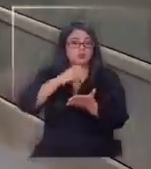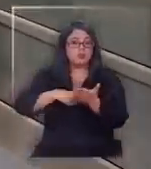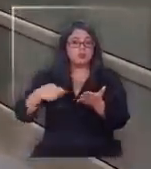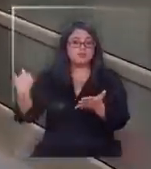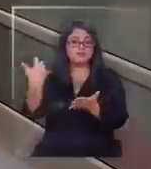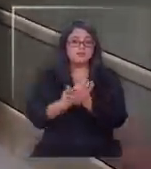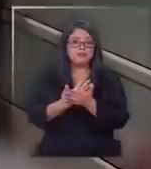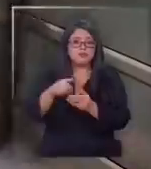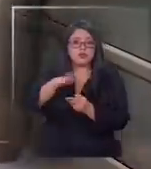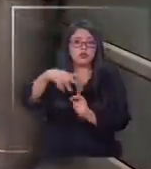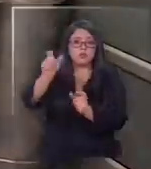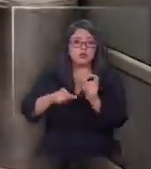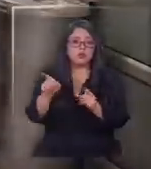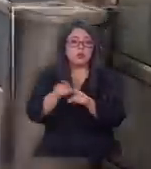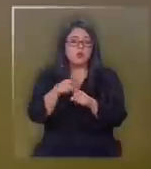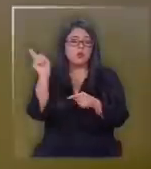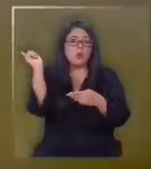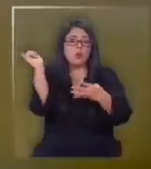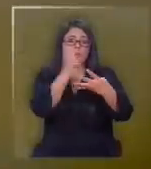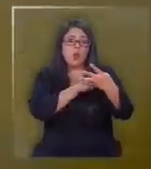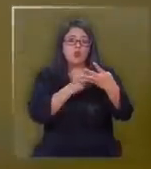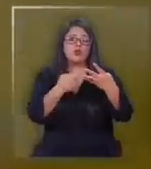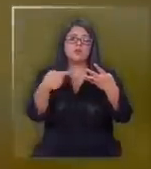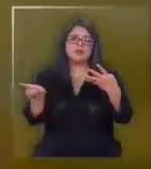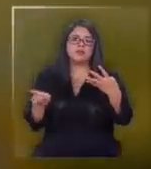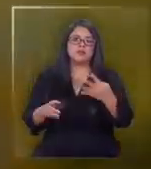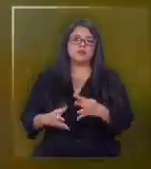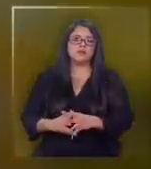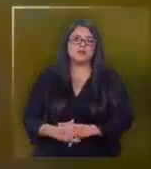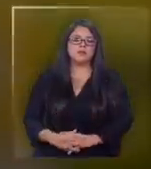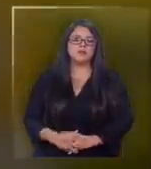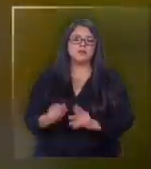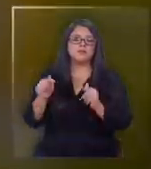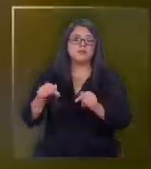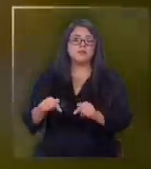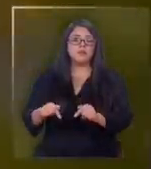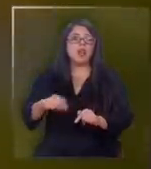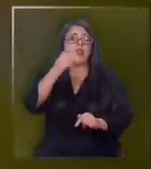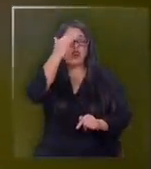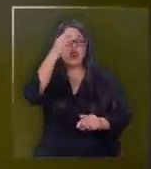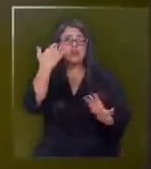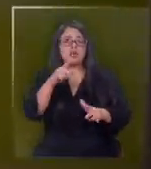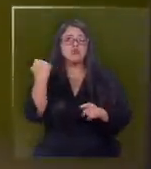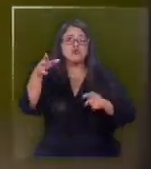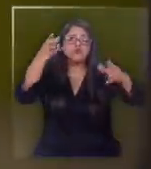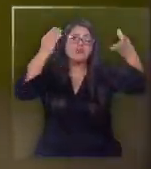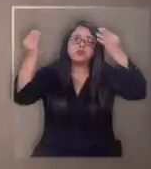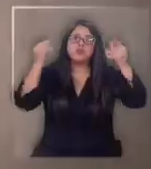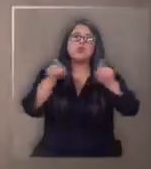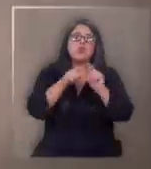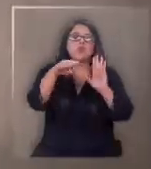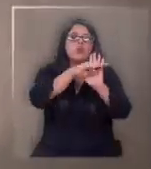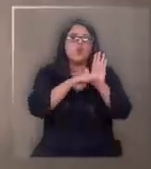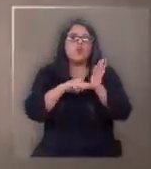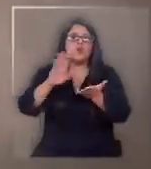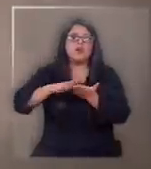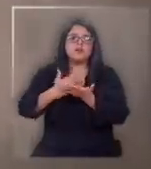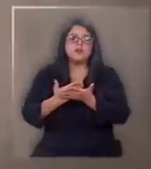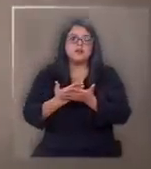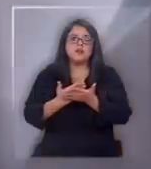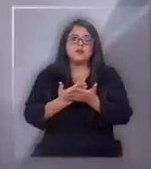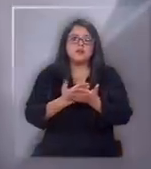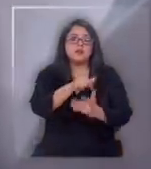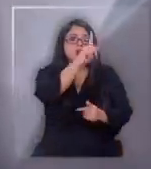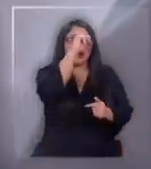y todos ellos en la última semana. En estas jornadas hemos aprendido que dentro de los protocolos sanitarios,